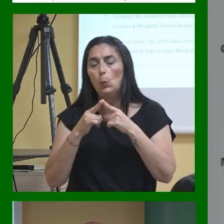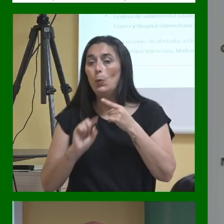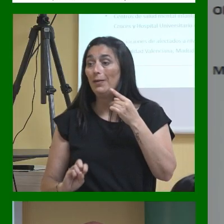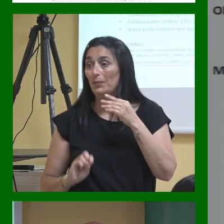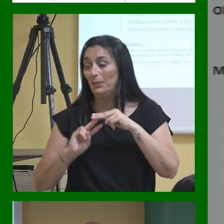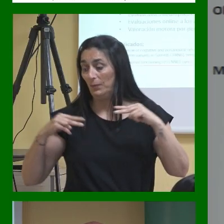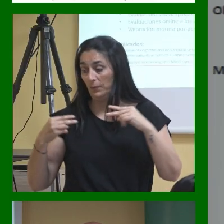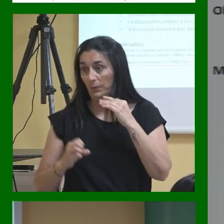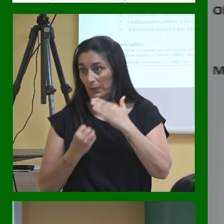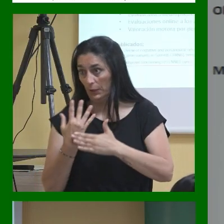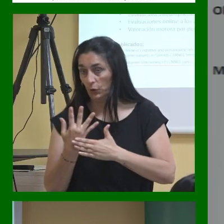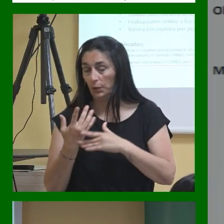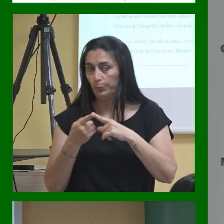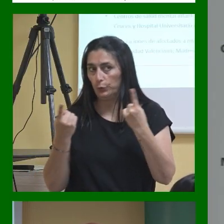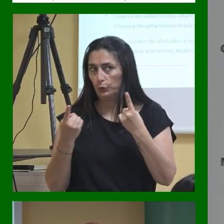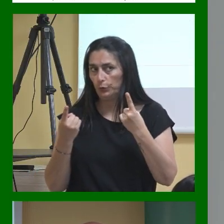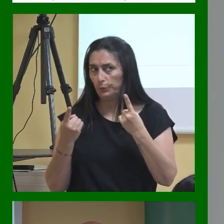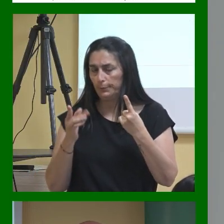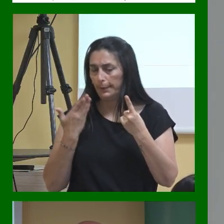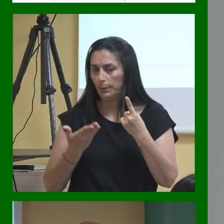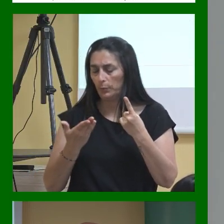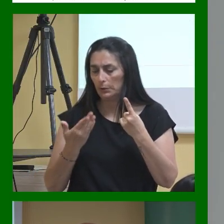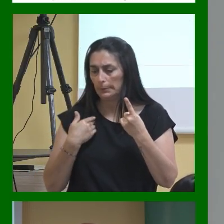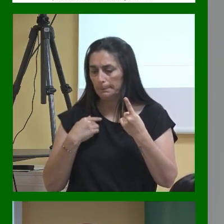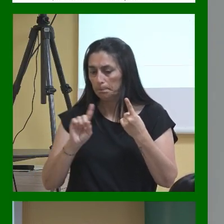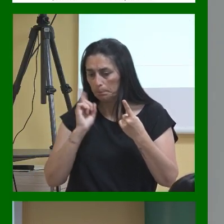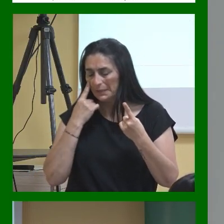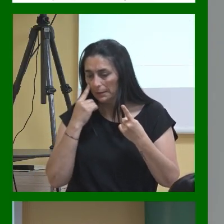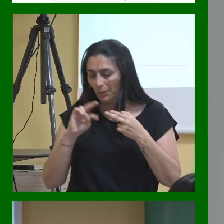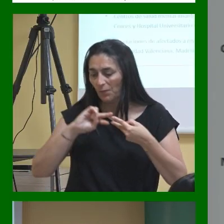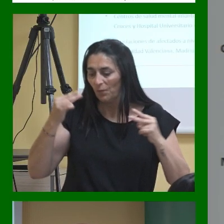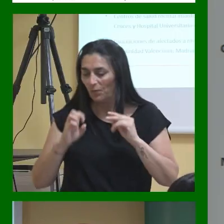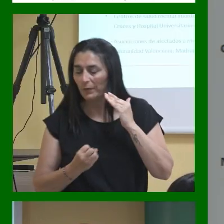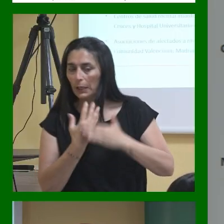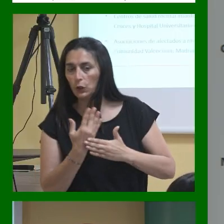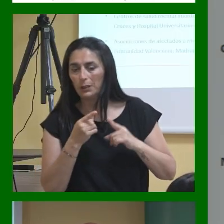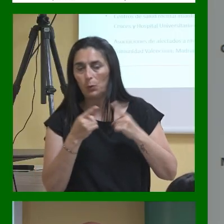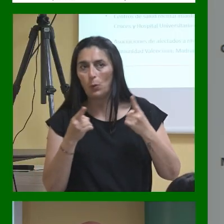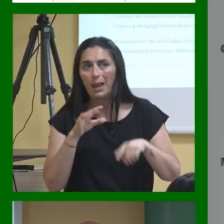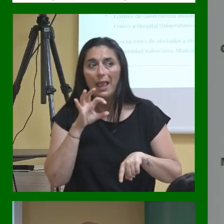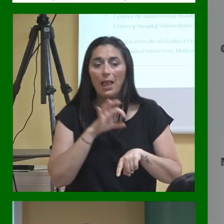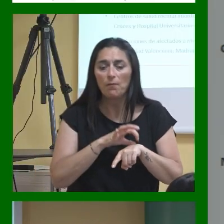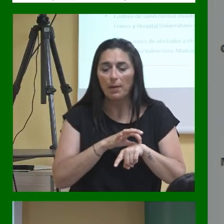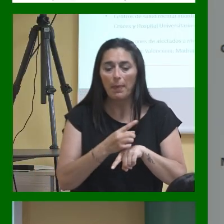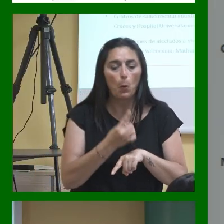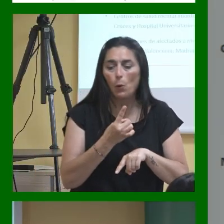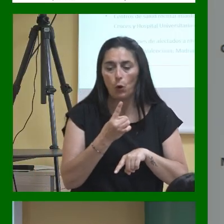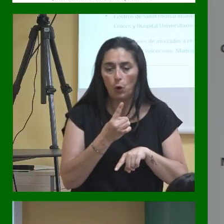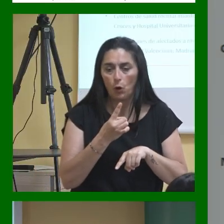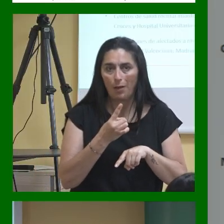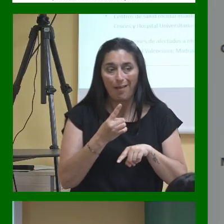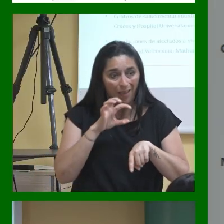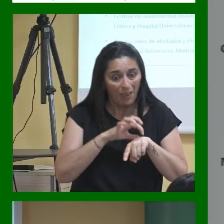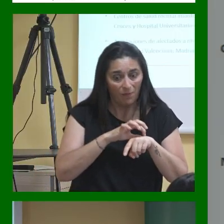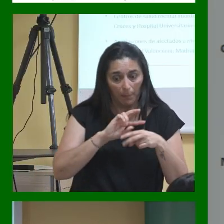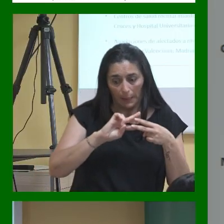niños hemos trabajado, hemos encontrado que existen fenotipos, que no solamente hay una enfermedad, sino que existen subtipos de enfermedad, y que es muy importante